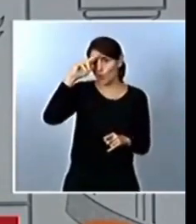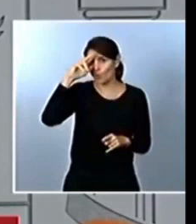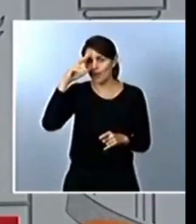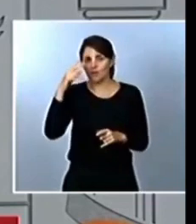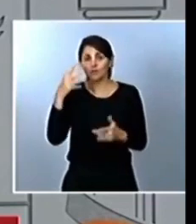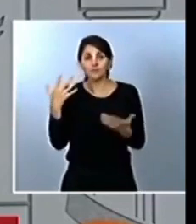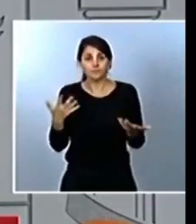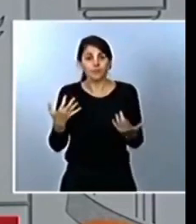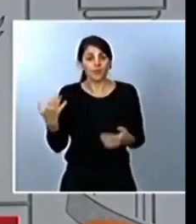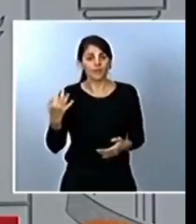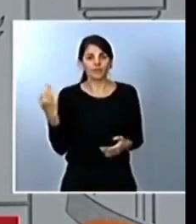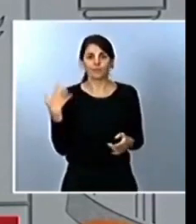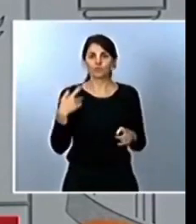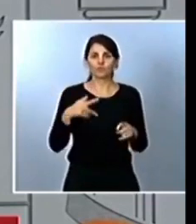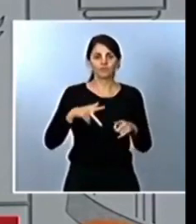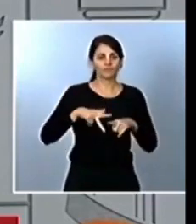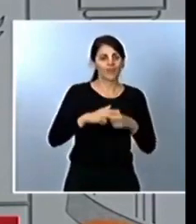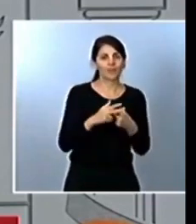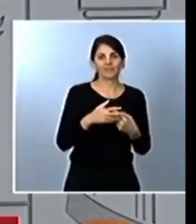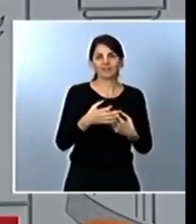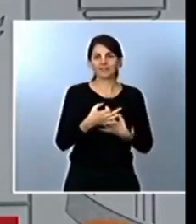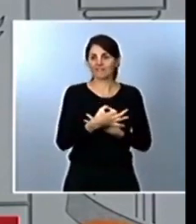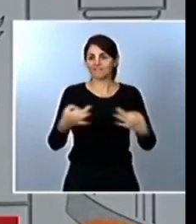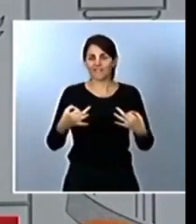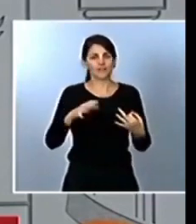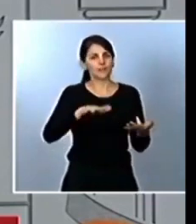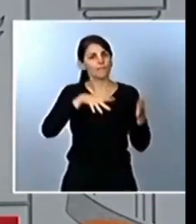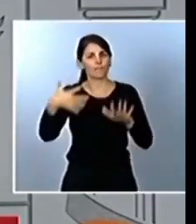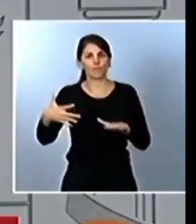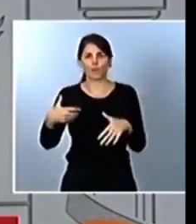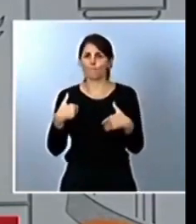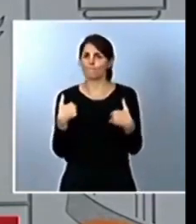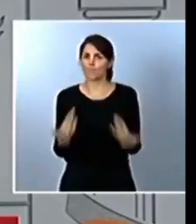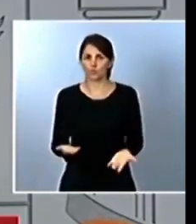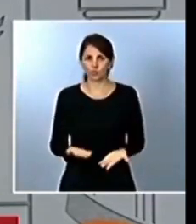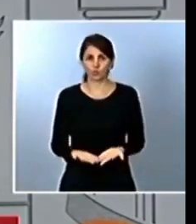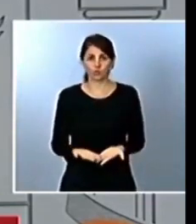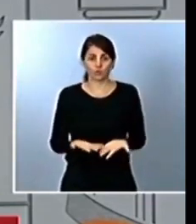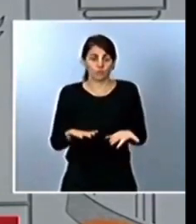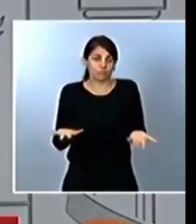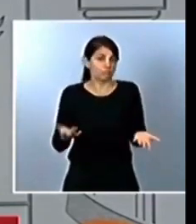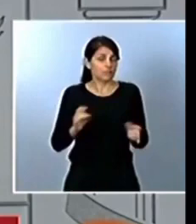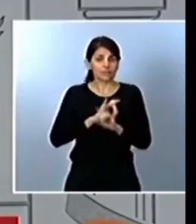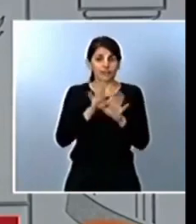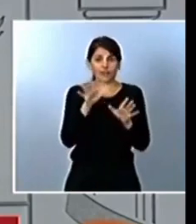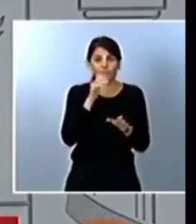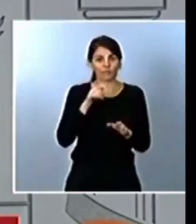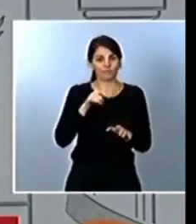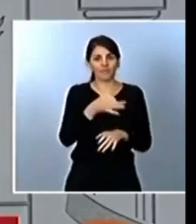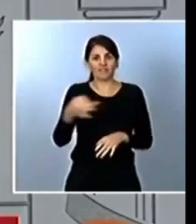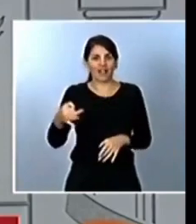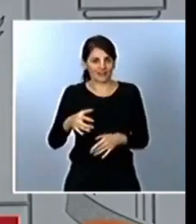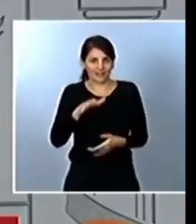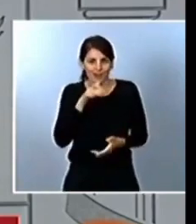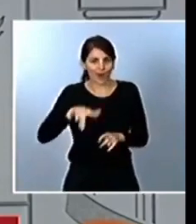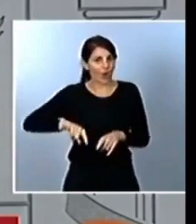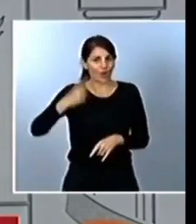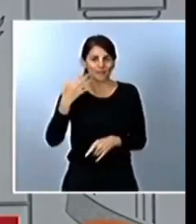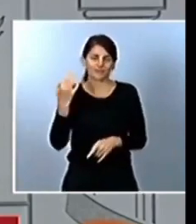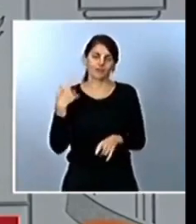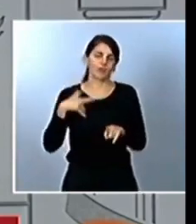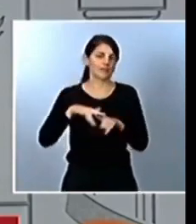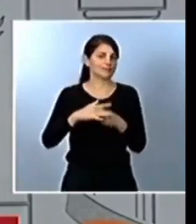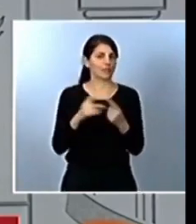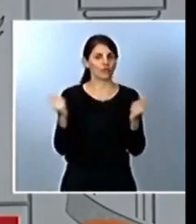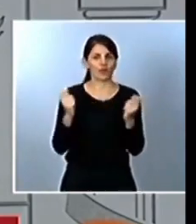antes, en este caso una herramienta eficaz contra el COVID, como es el estado de alarma, y lo que queremos es que tanto los